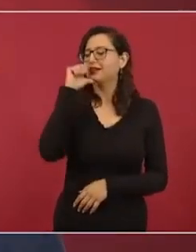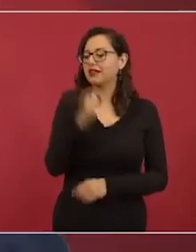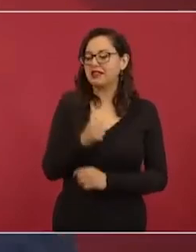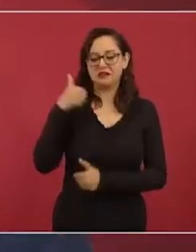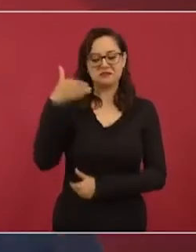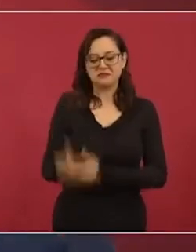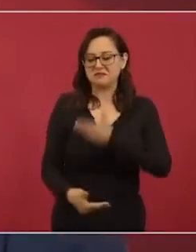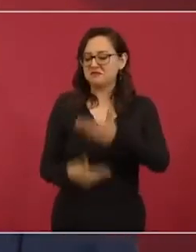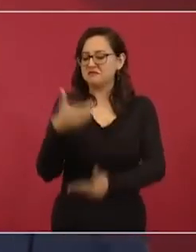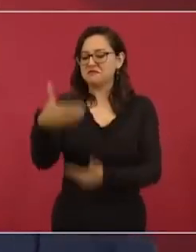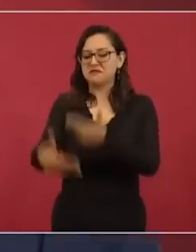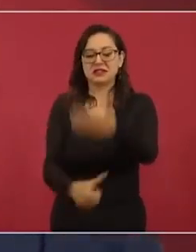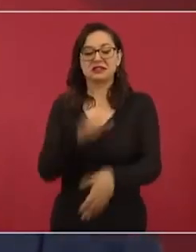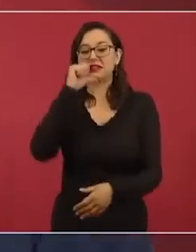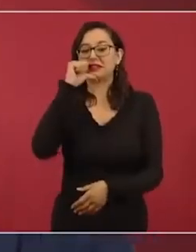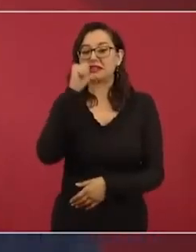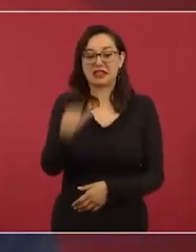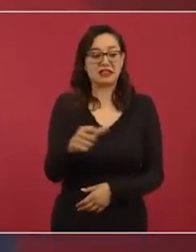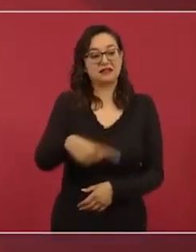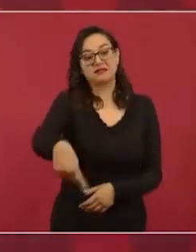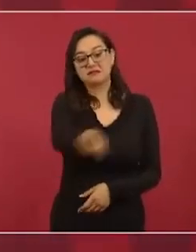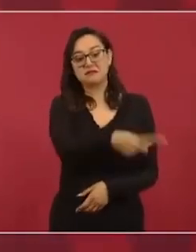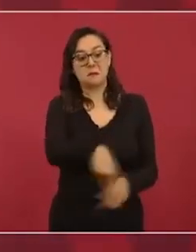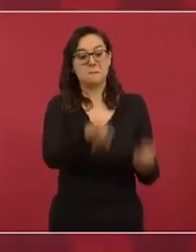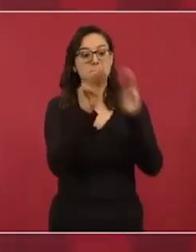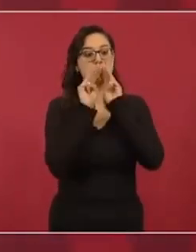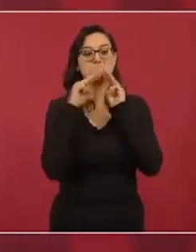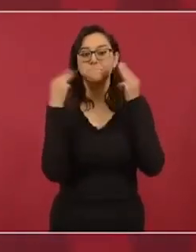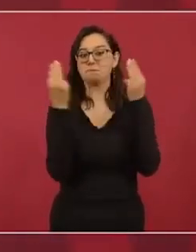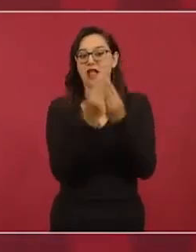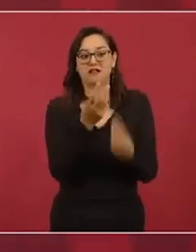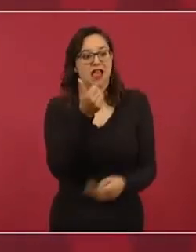y no quieren dejar de robar.